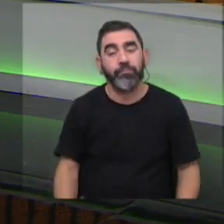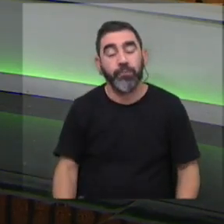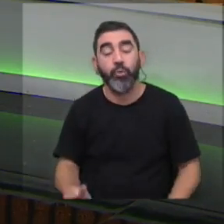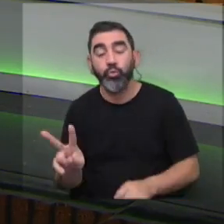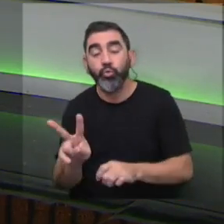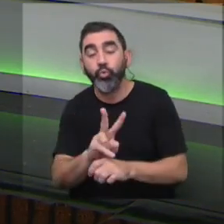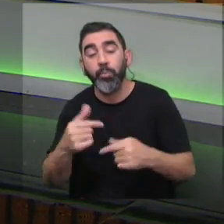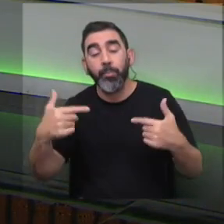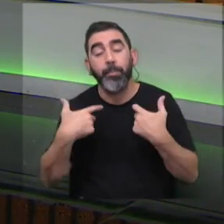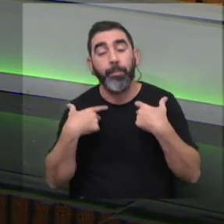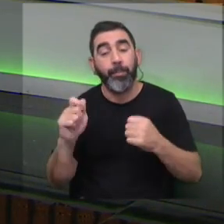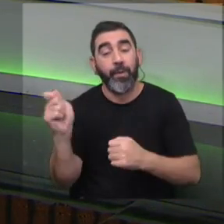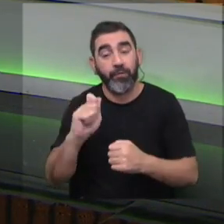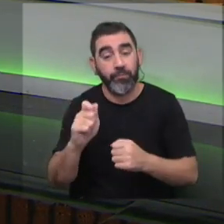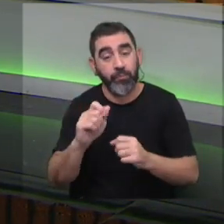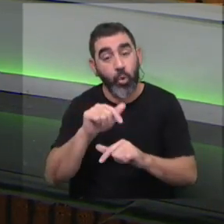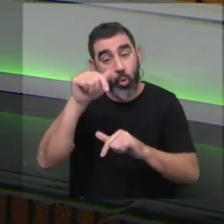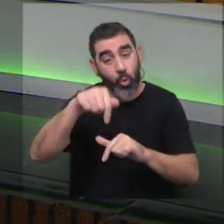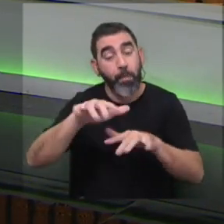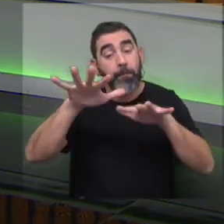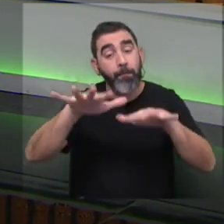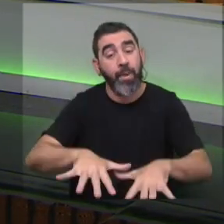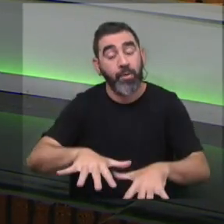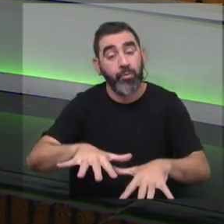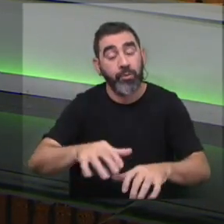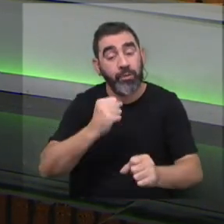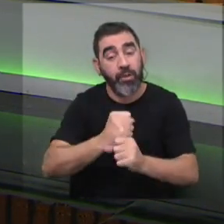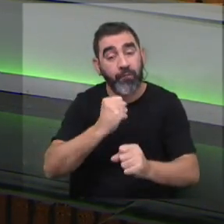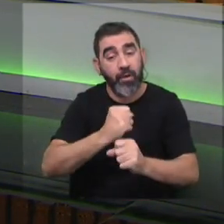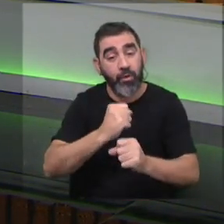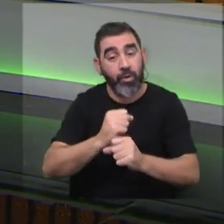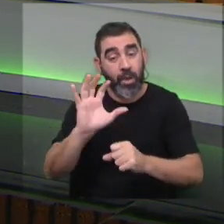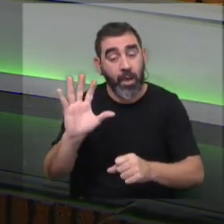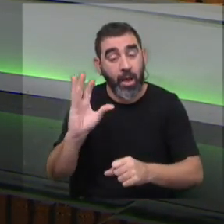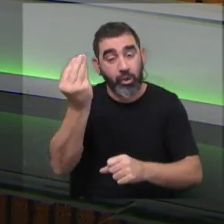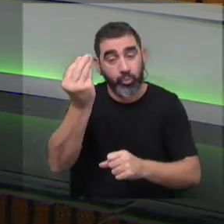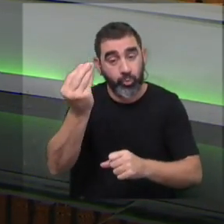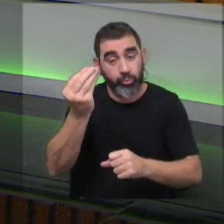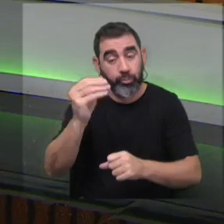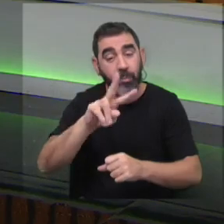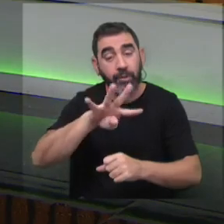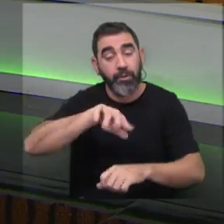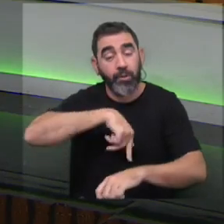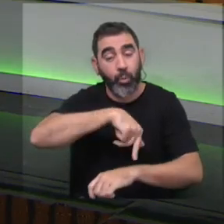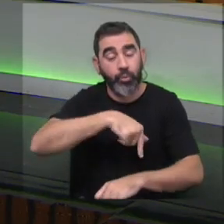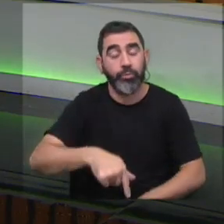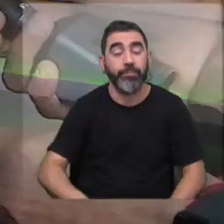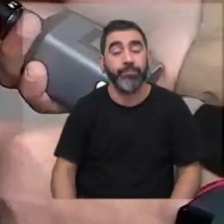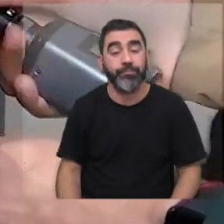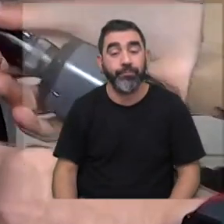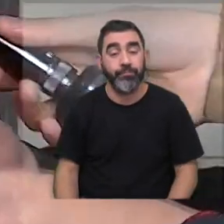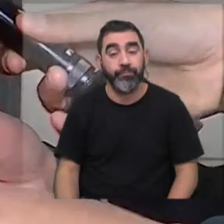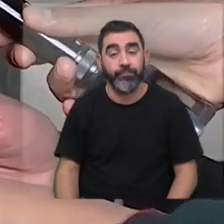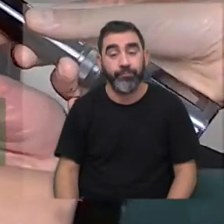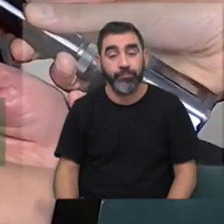del Ministerio de salud pública aclaremos que hoy hay un paro decretado por trabajadoras y trabajadores del casmu debe 24 horas se